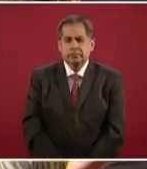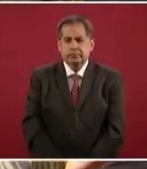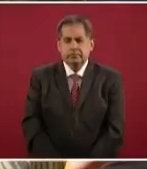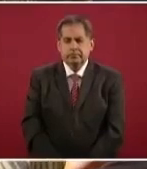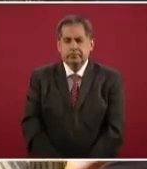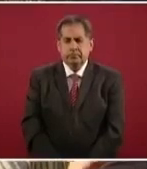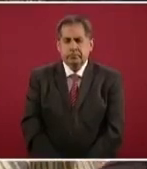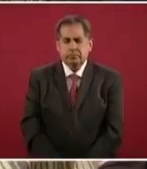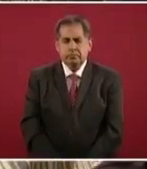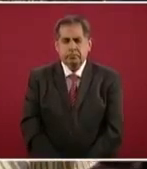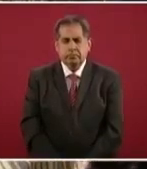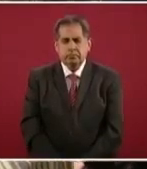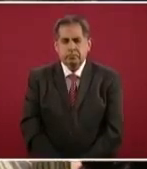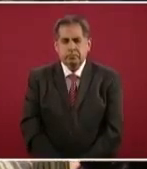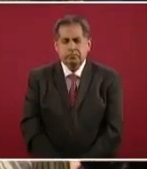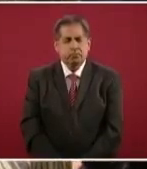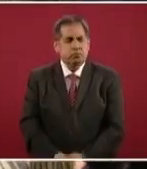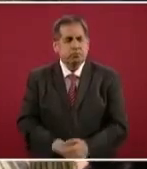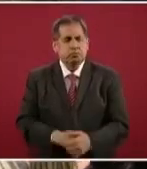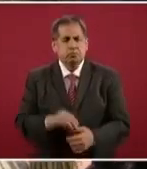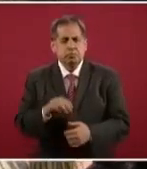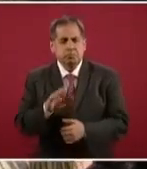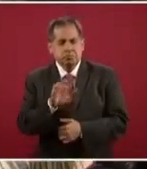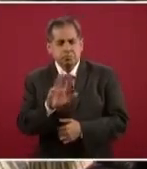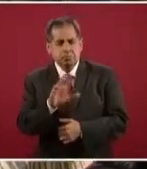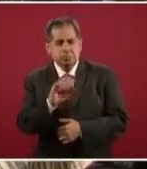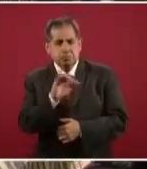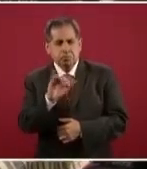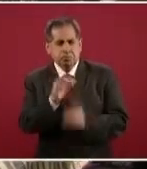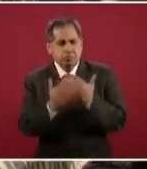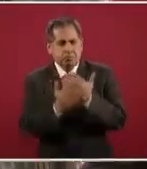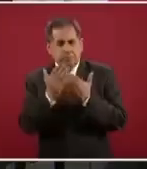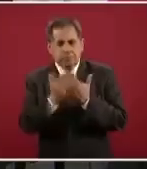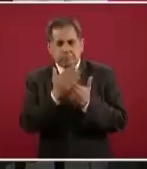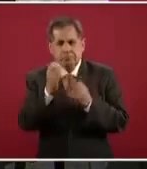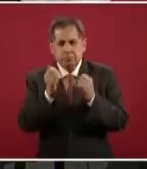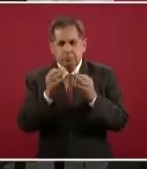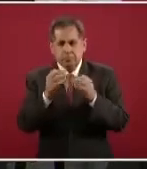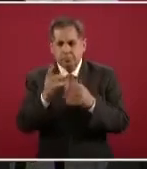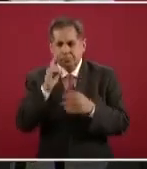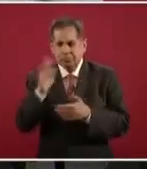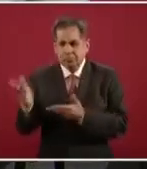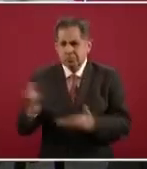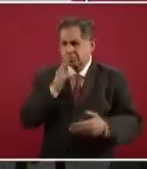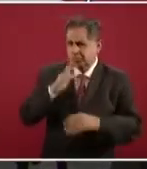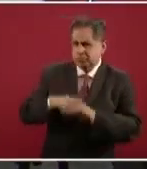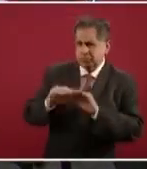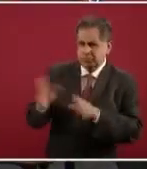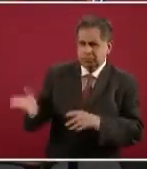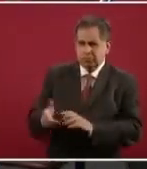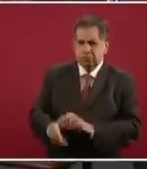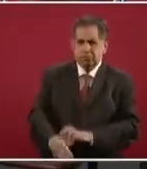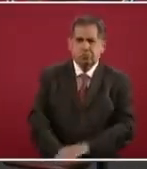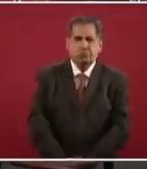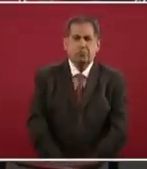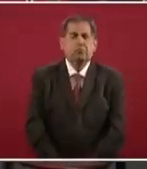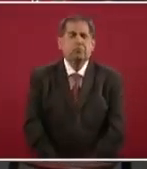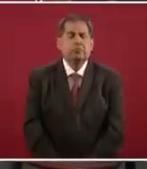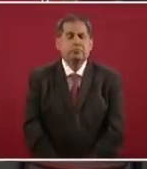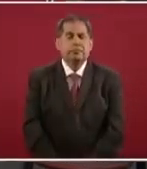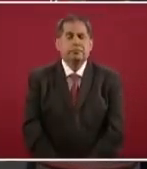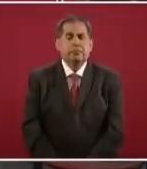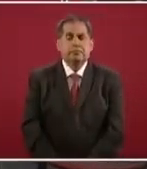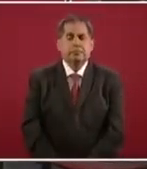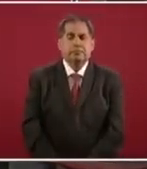mañana a las oficinas de la Secretaría de Energía en Villahermosa. A ver, para que escuchen. Y